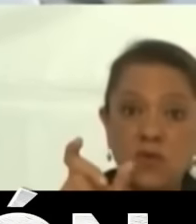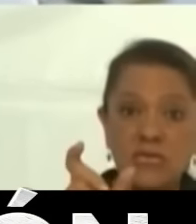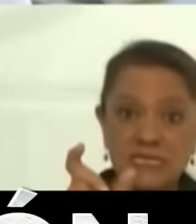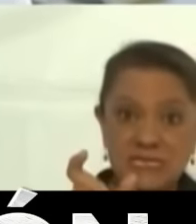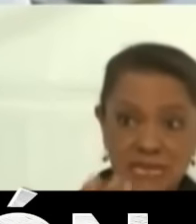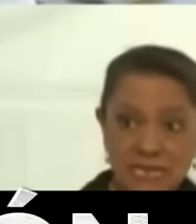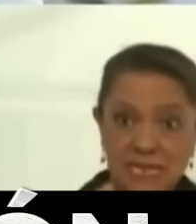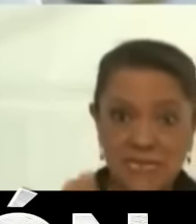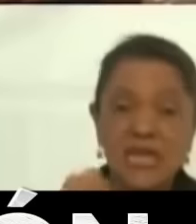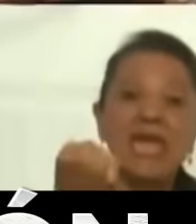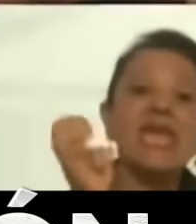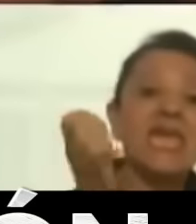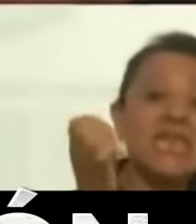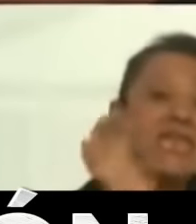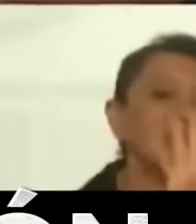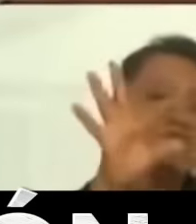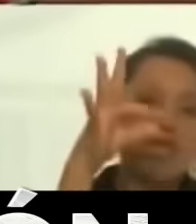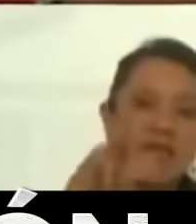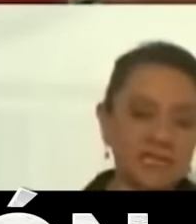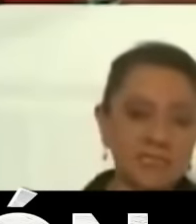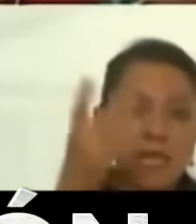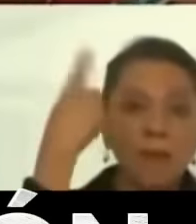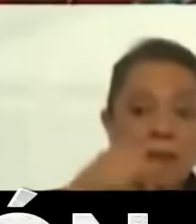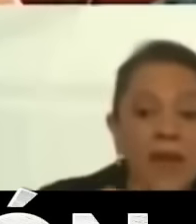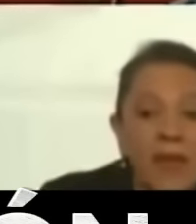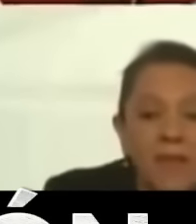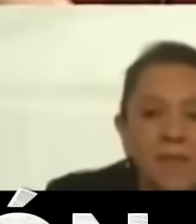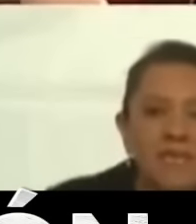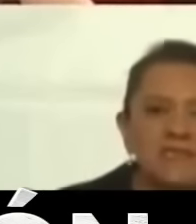de 3,000 pesos.